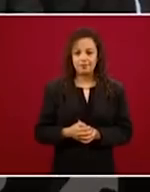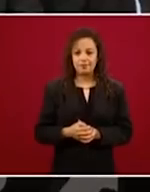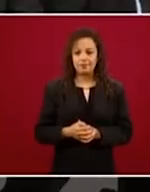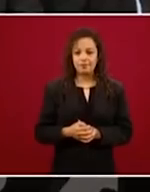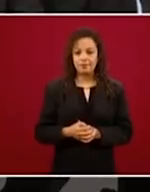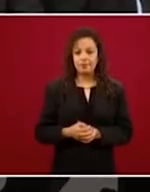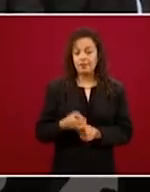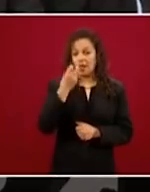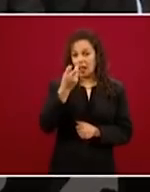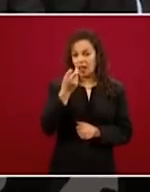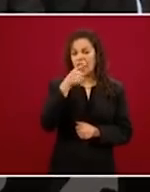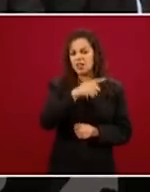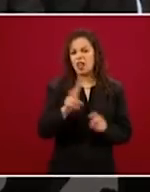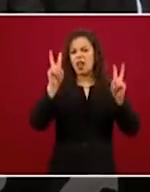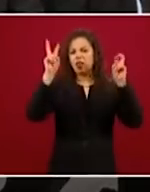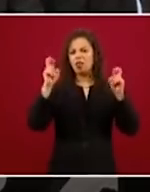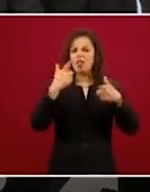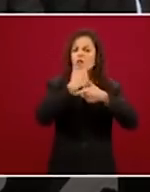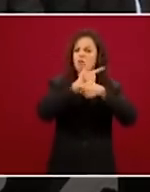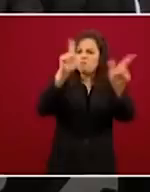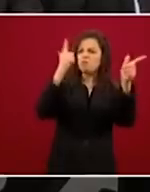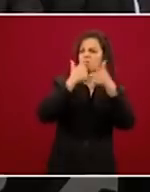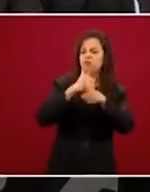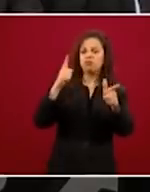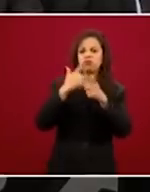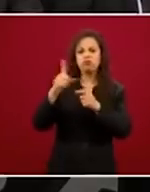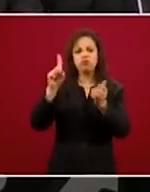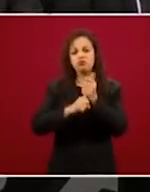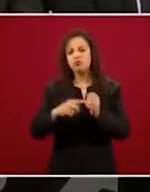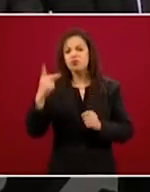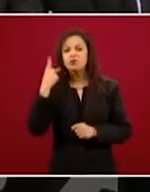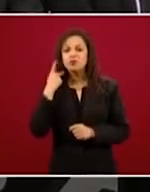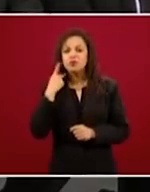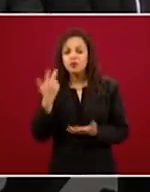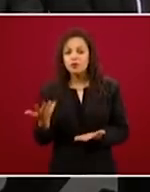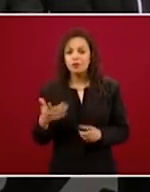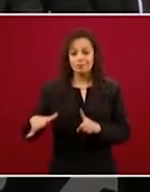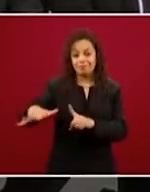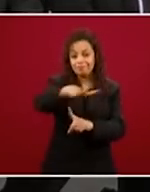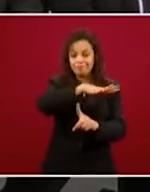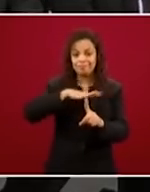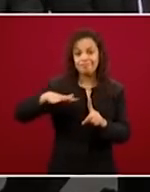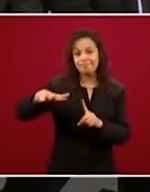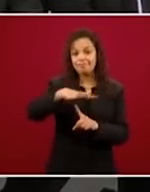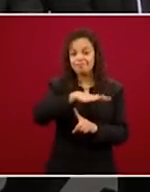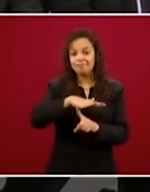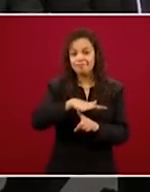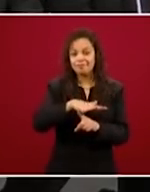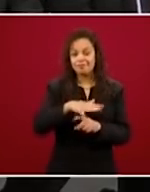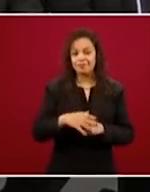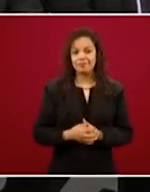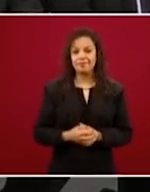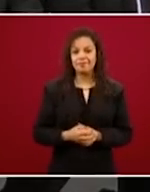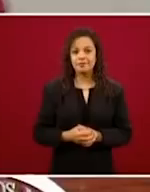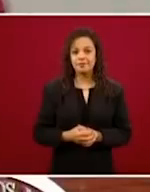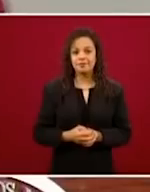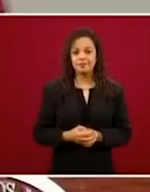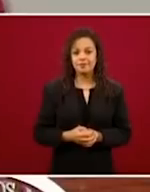libertades en el plano político el plano social el terreno social